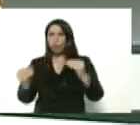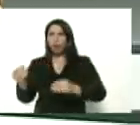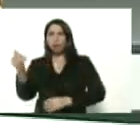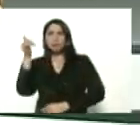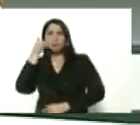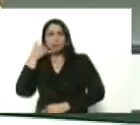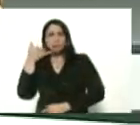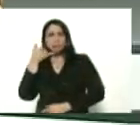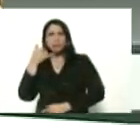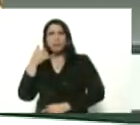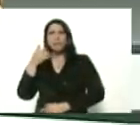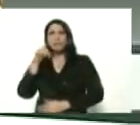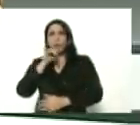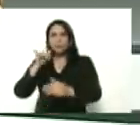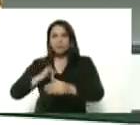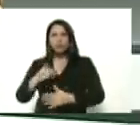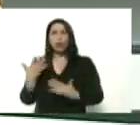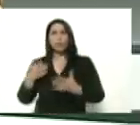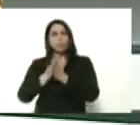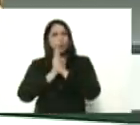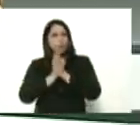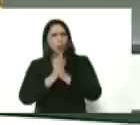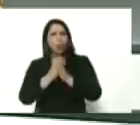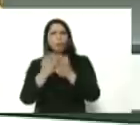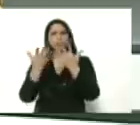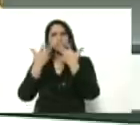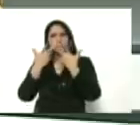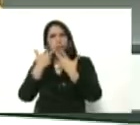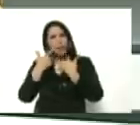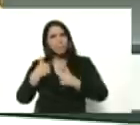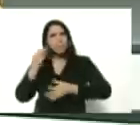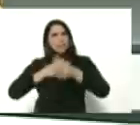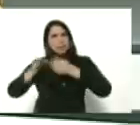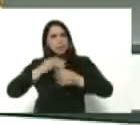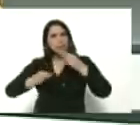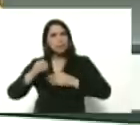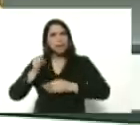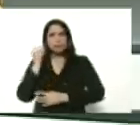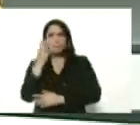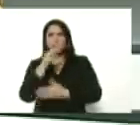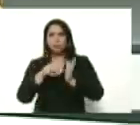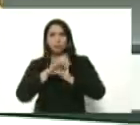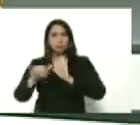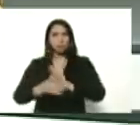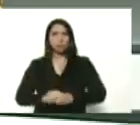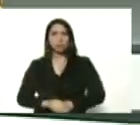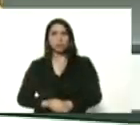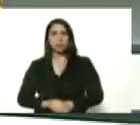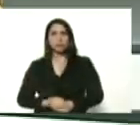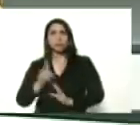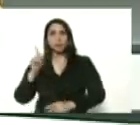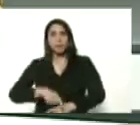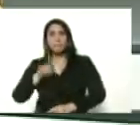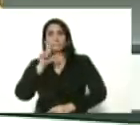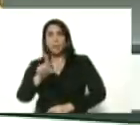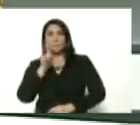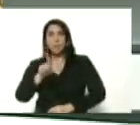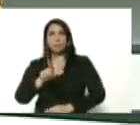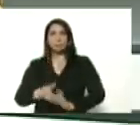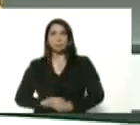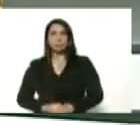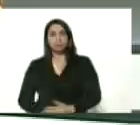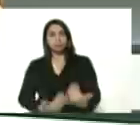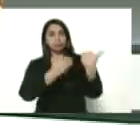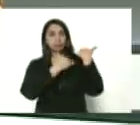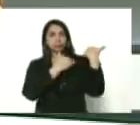esta jornada, me diera una apreciación desde la Asamblea Nacional Constituyente y desde el Partido Socialista Unido de